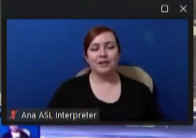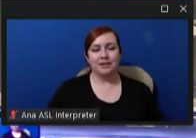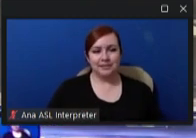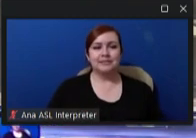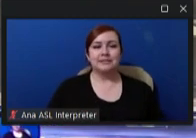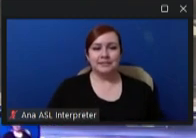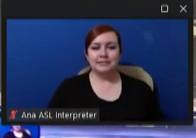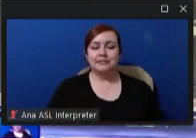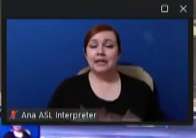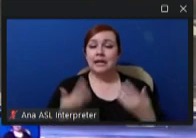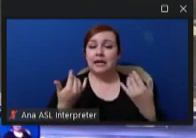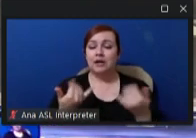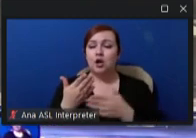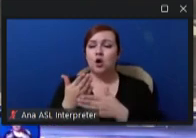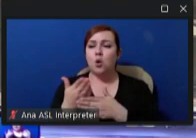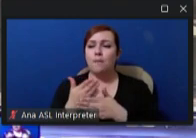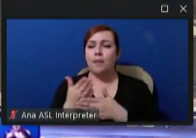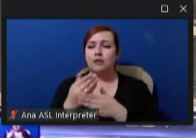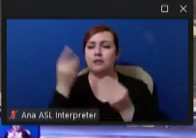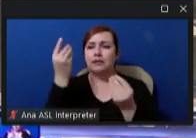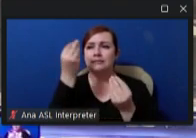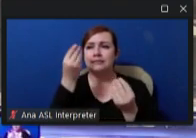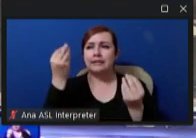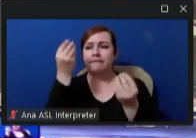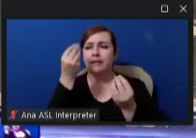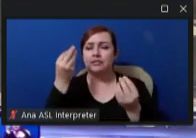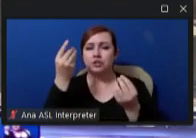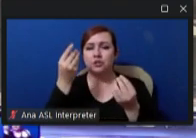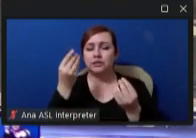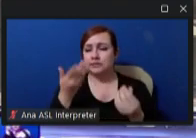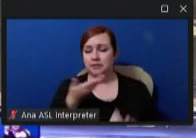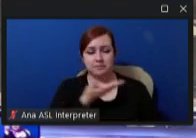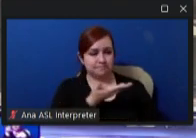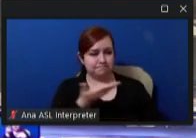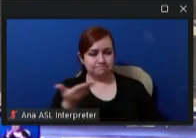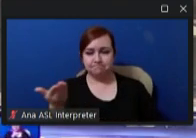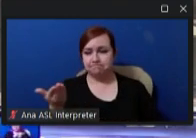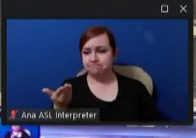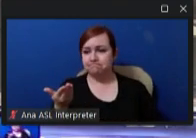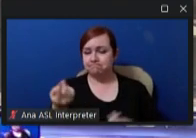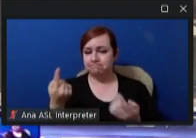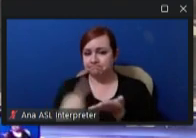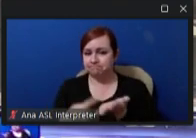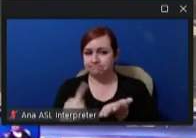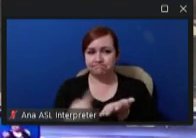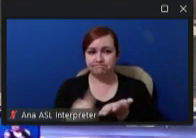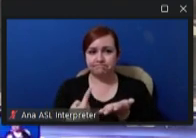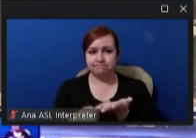comparto las reflexiones que hacen los colegas de la mesa